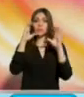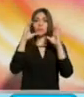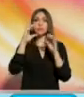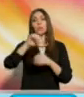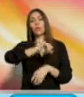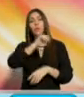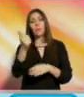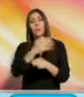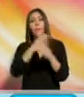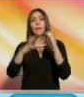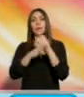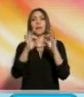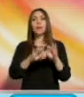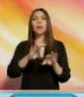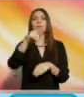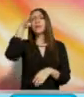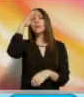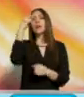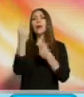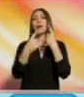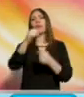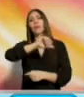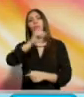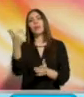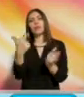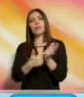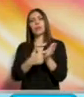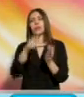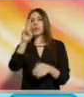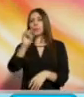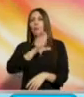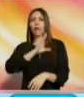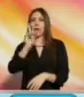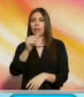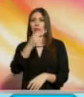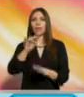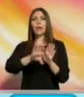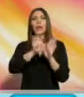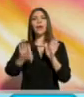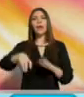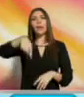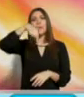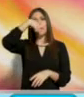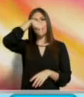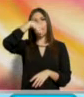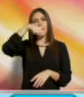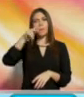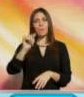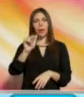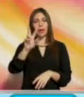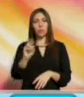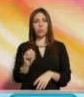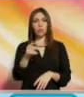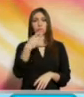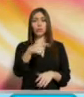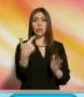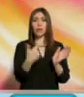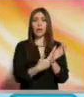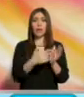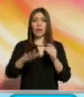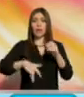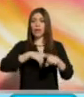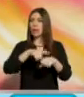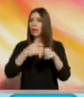esto. Pensamos que ciertas grasas de animales no son nocivas, por ejemplo, que el pavo. Grasa animal tiene el mismo efecto